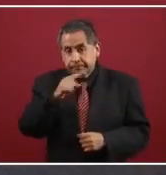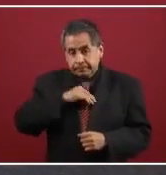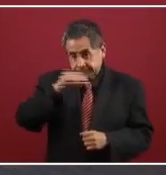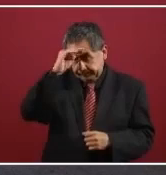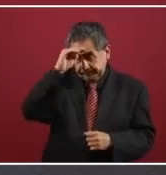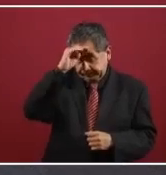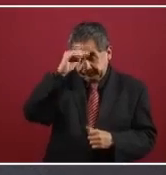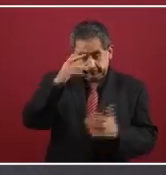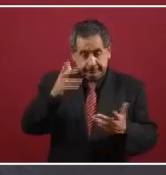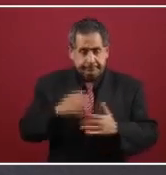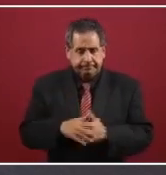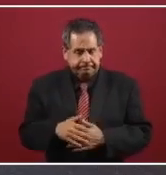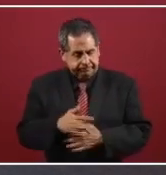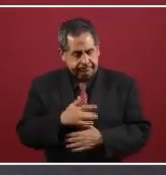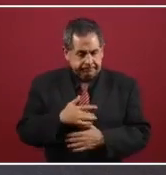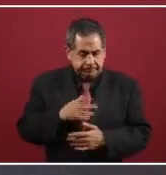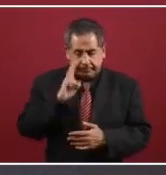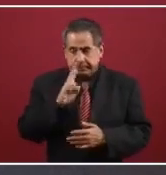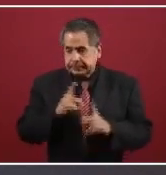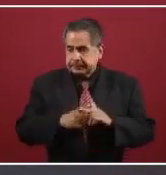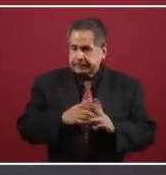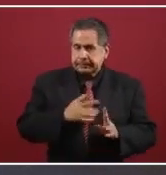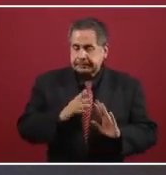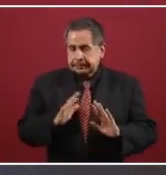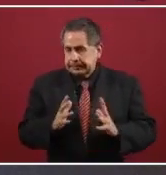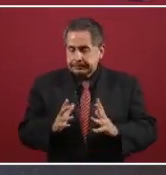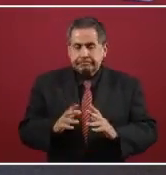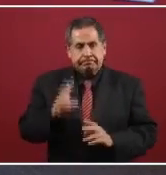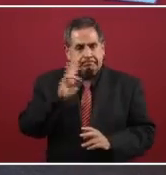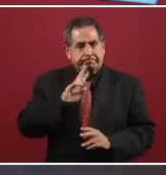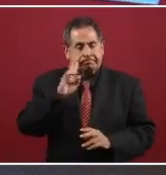eso va a salir de